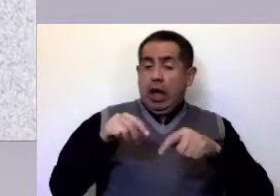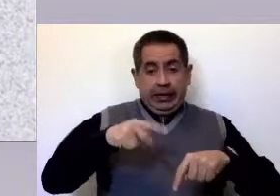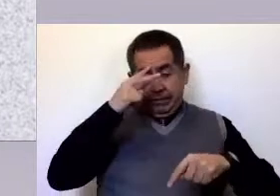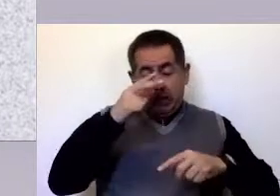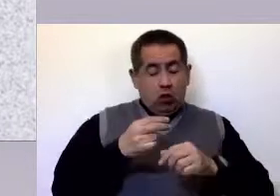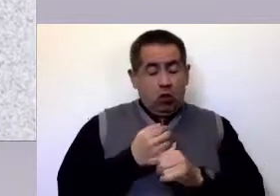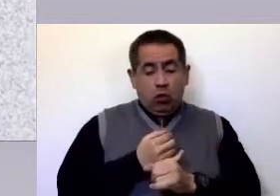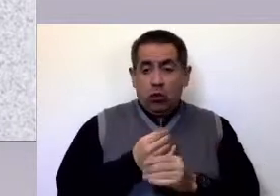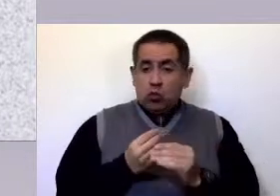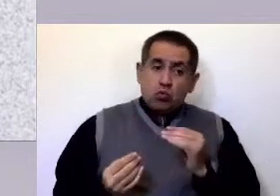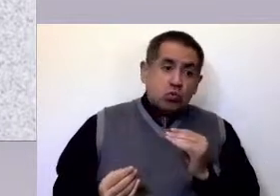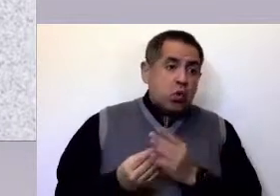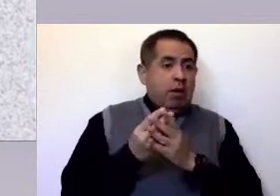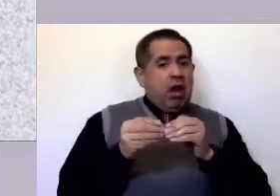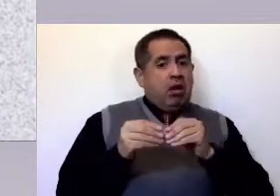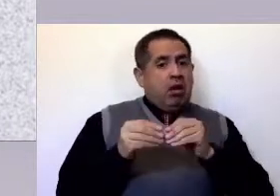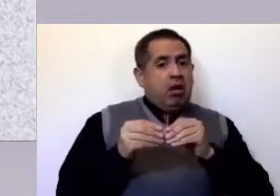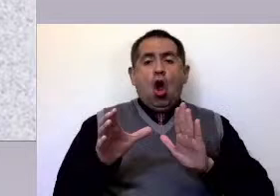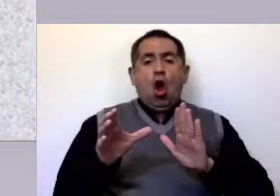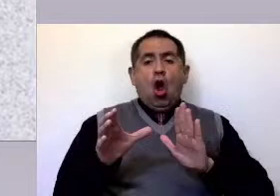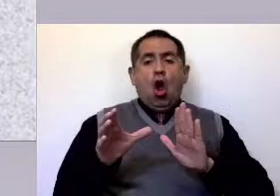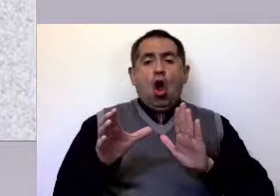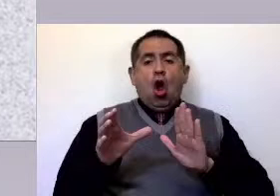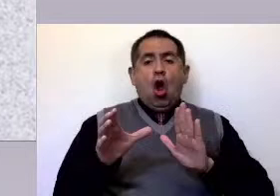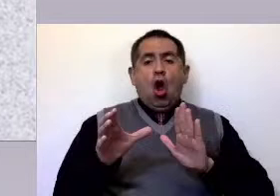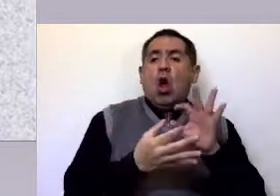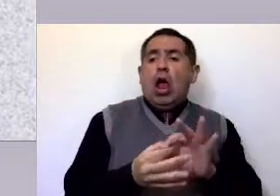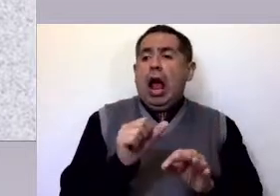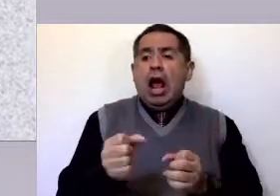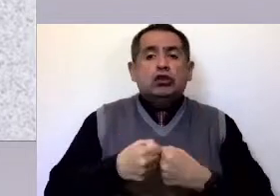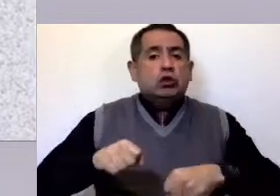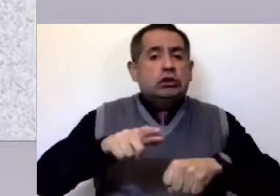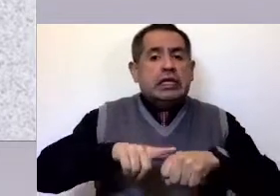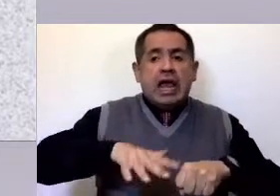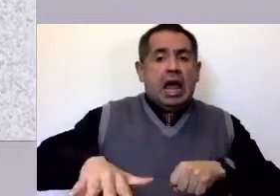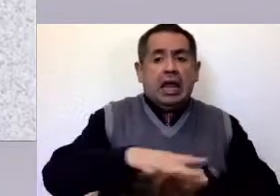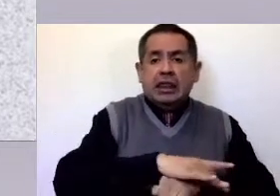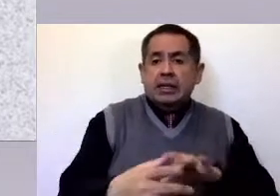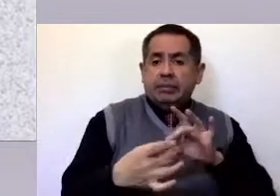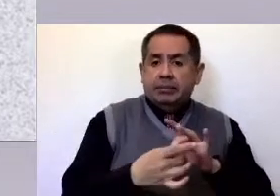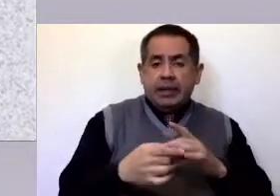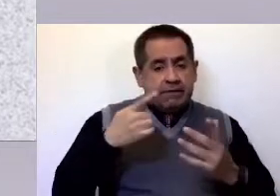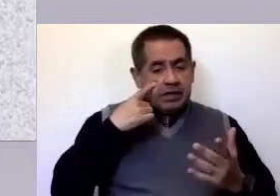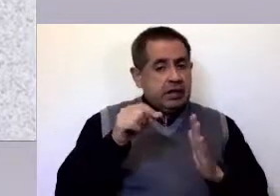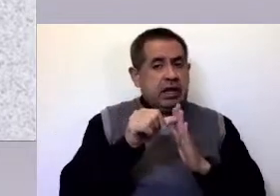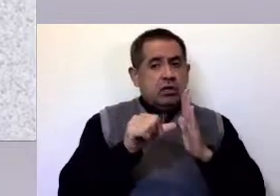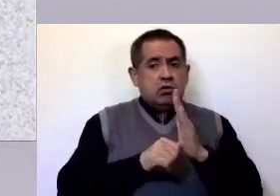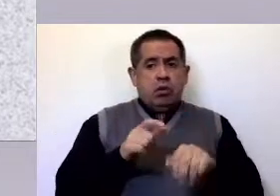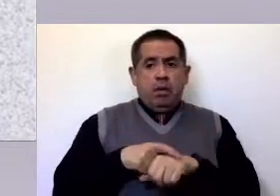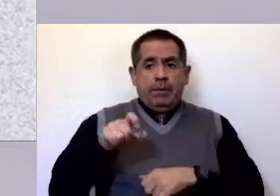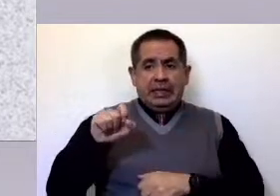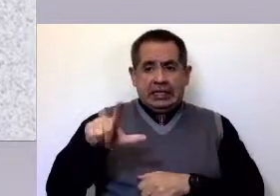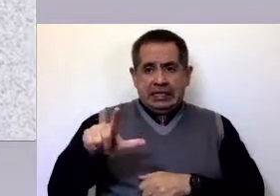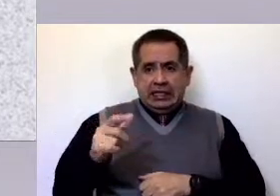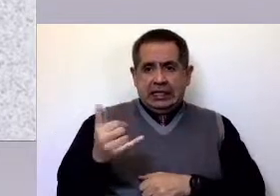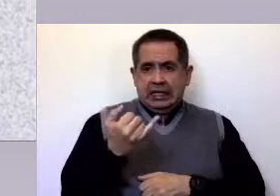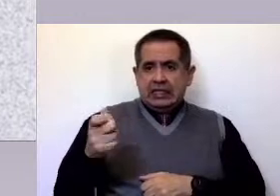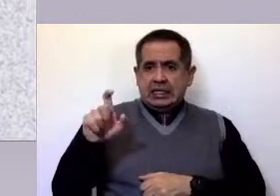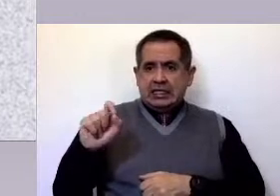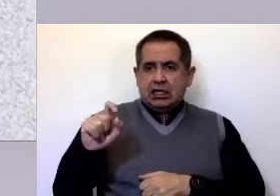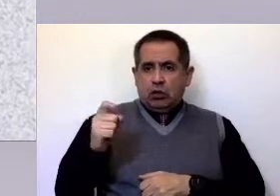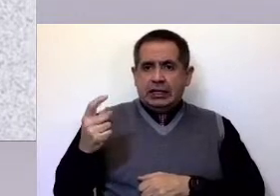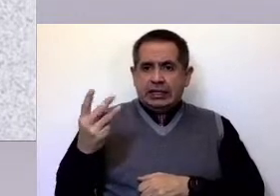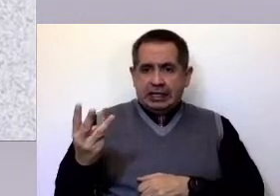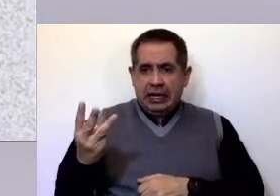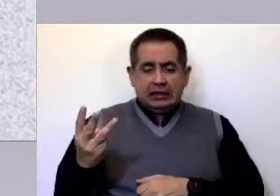constitucionalismo social baste remitirnos a los artículos 27 y 123 el primero que